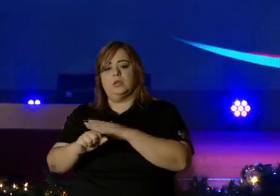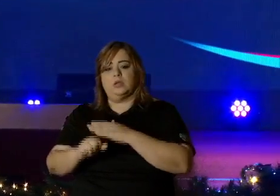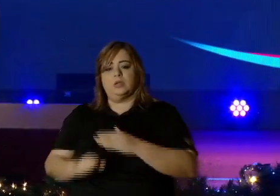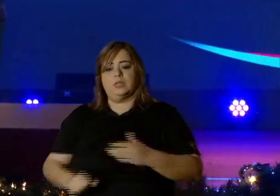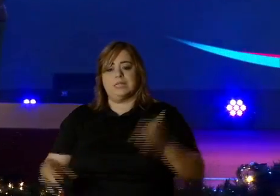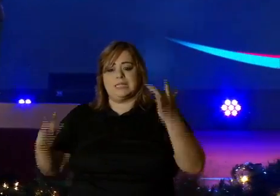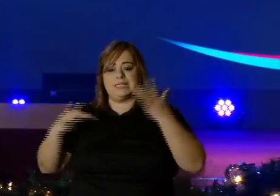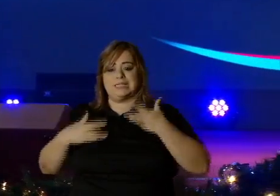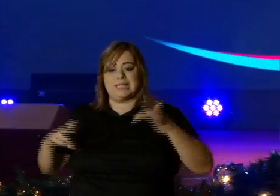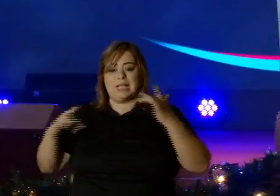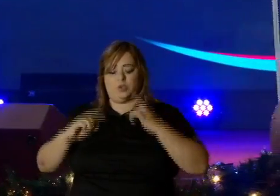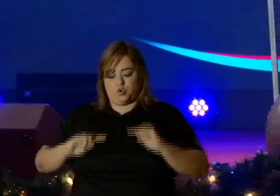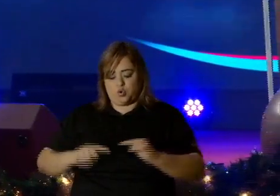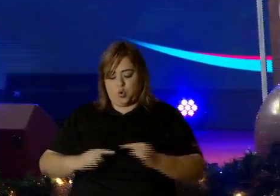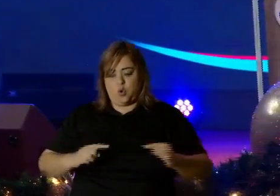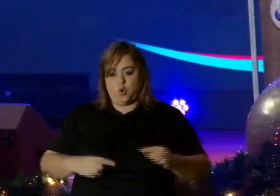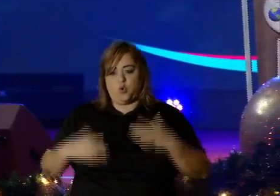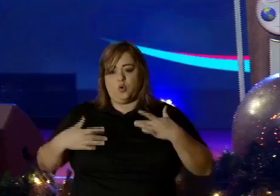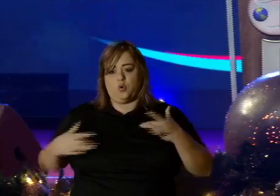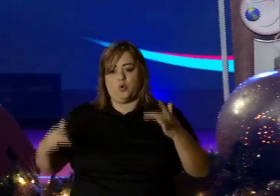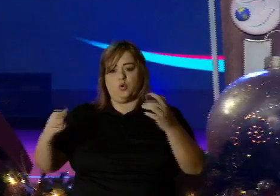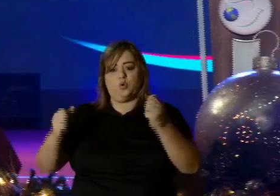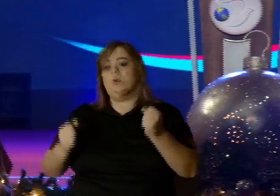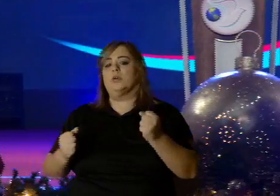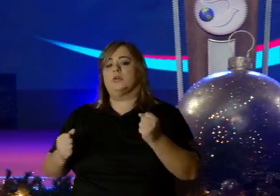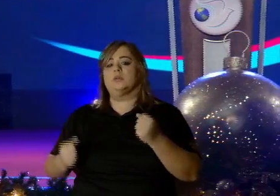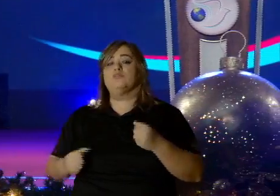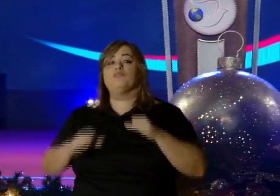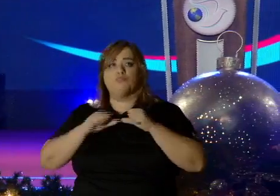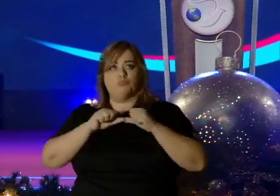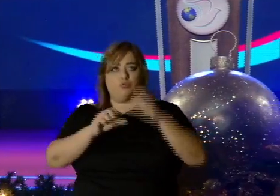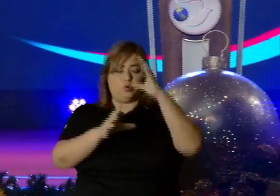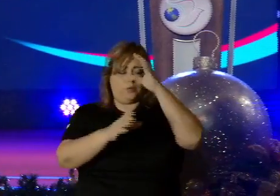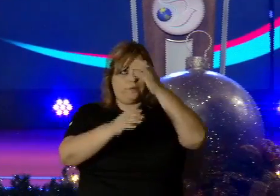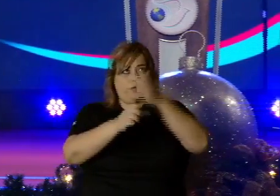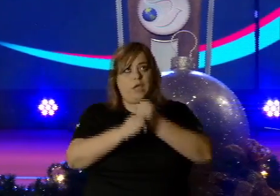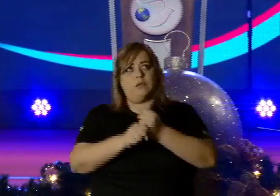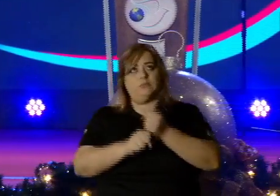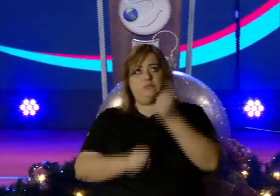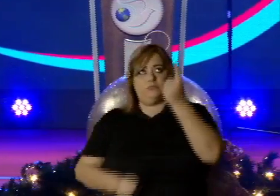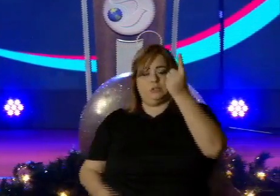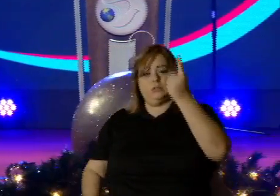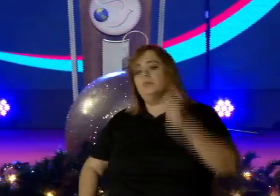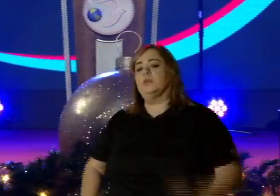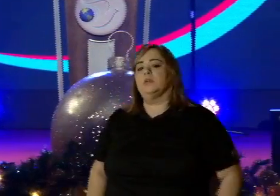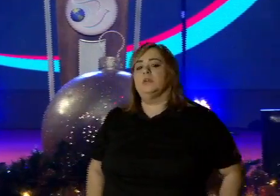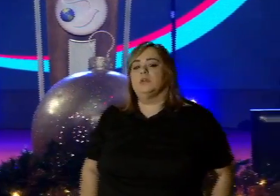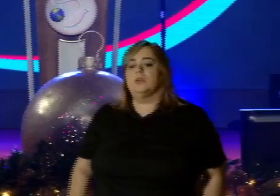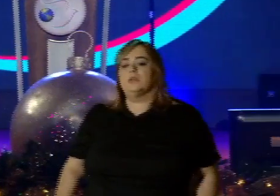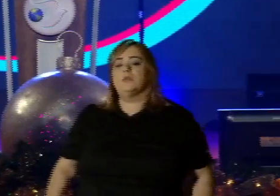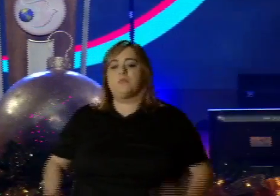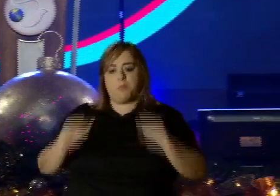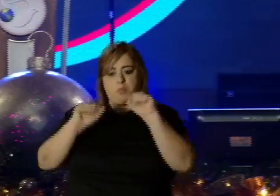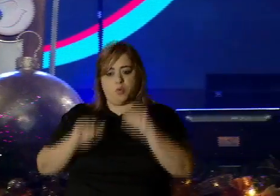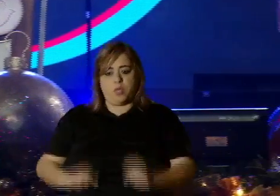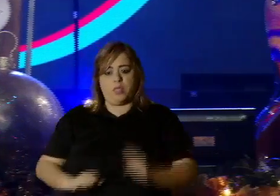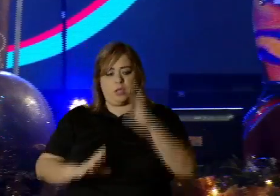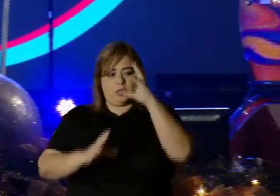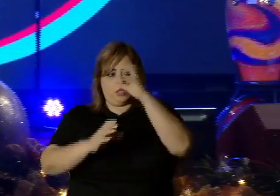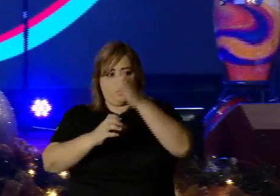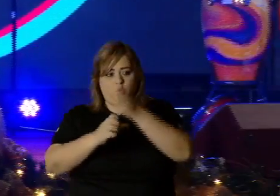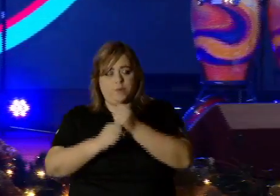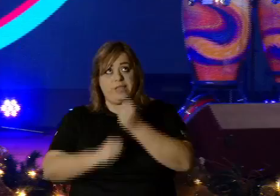mi dolor. Puedo confiar en Él. Puedo confiar